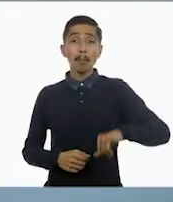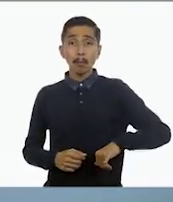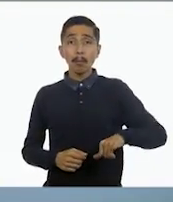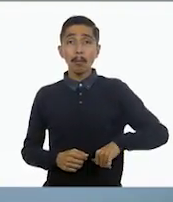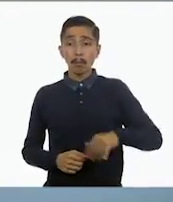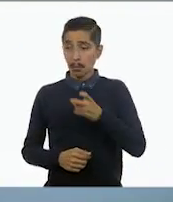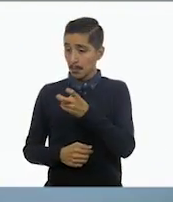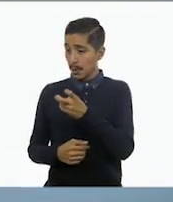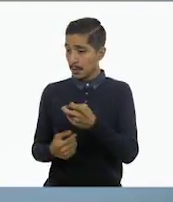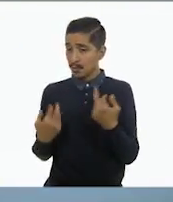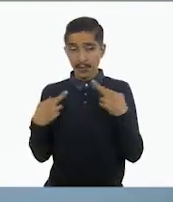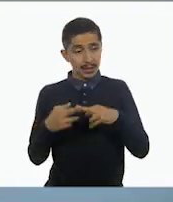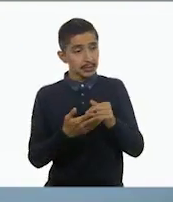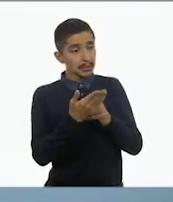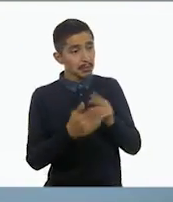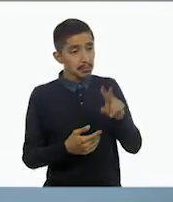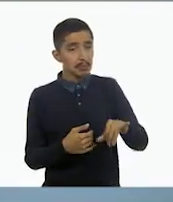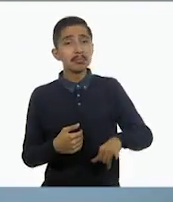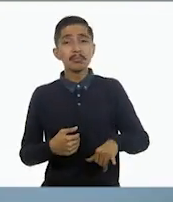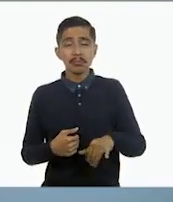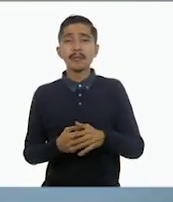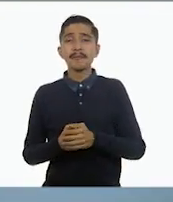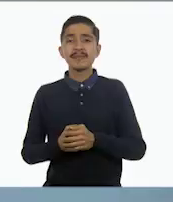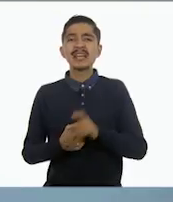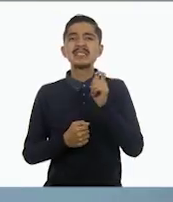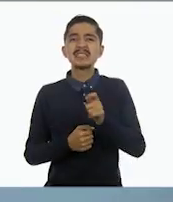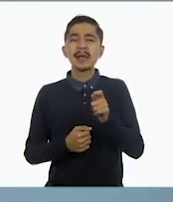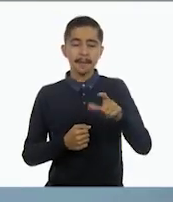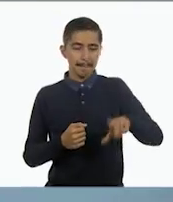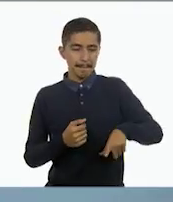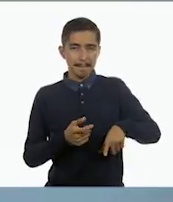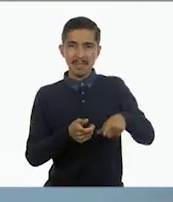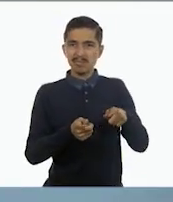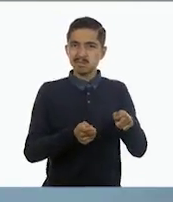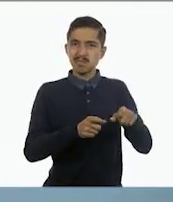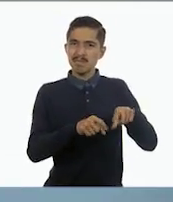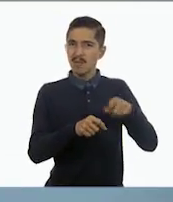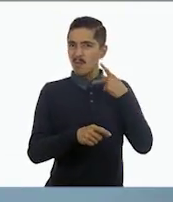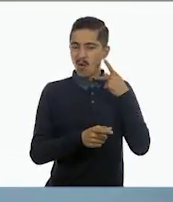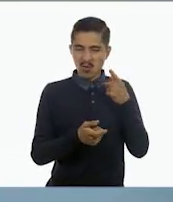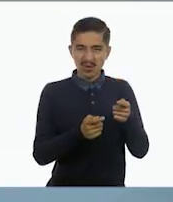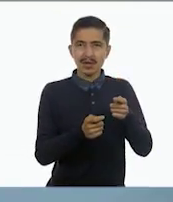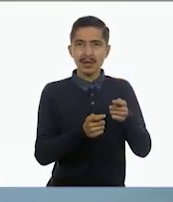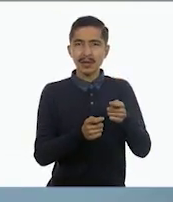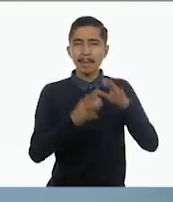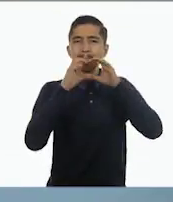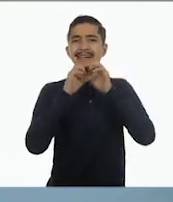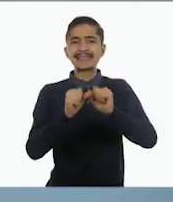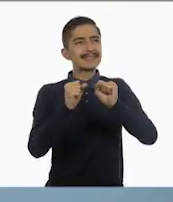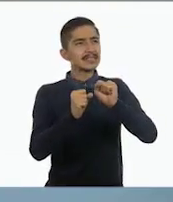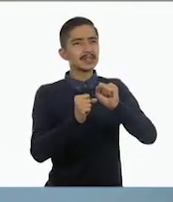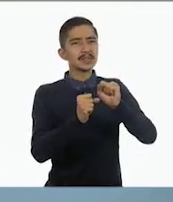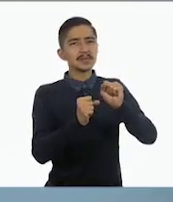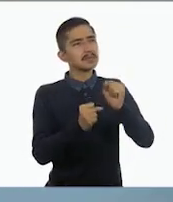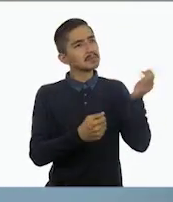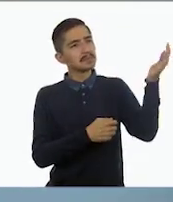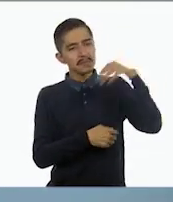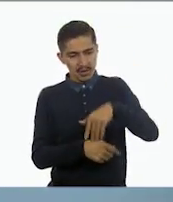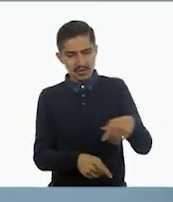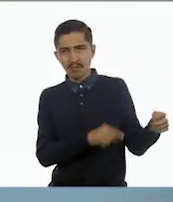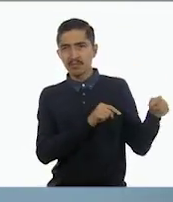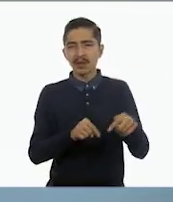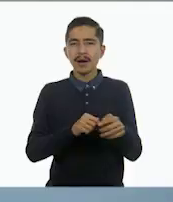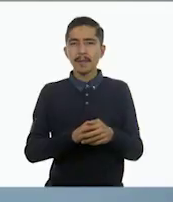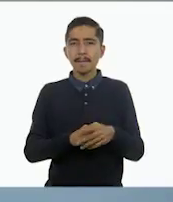esto, maestra. Entonces, los conservadores trajeron a Maximiliano, pero resulta que él